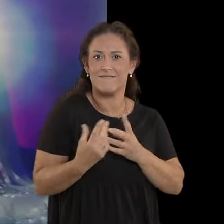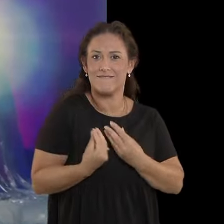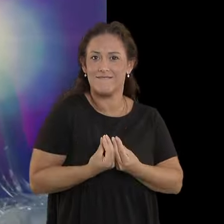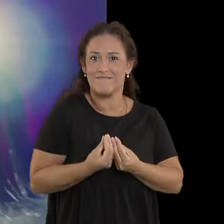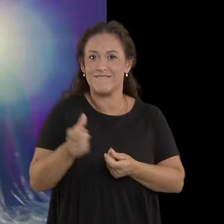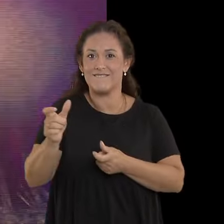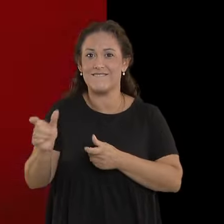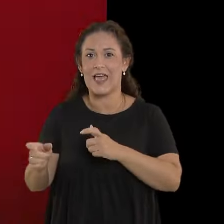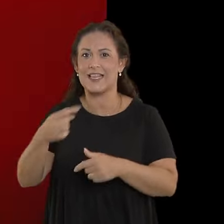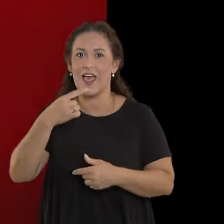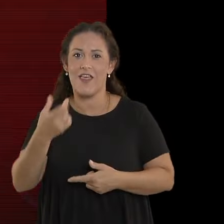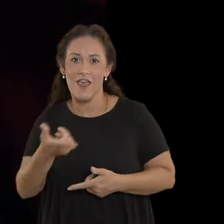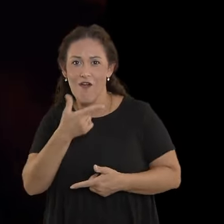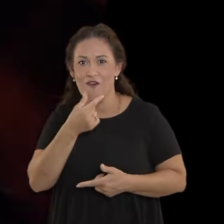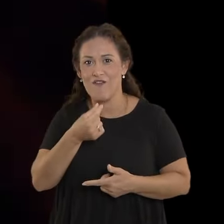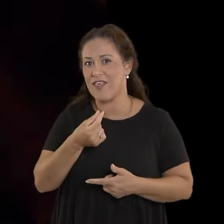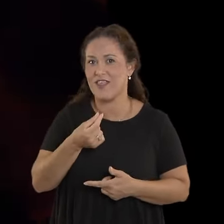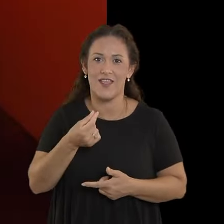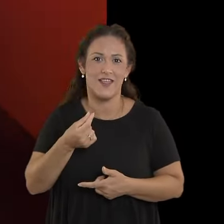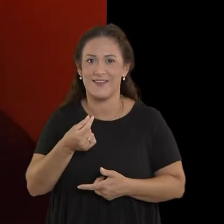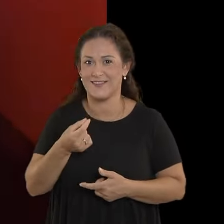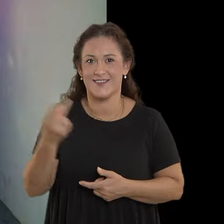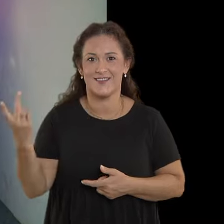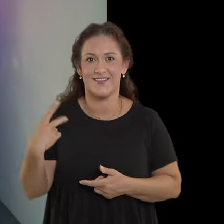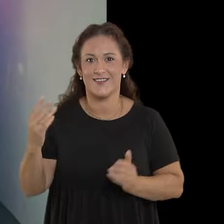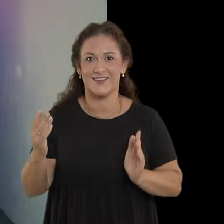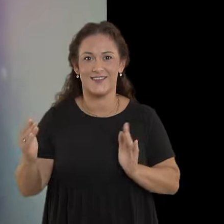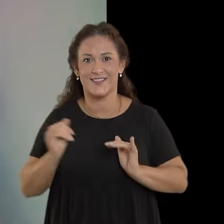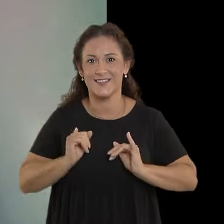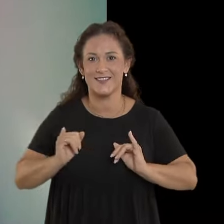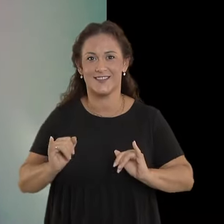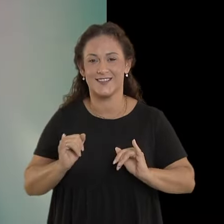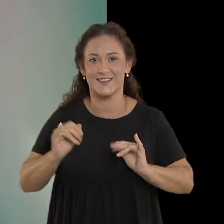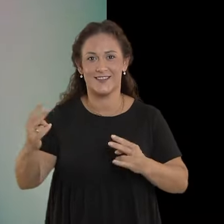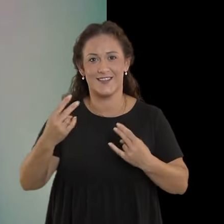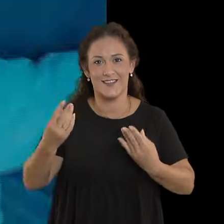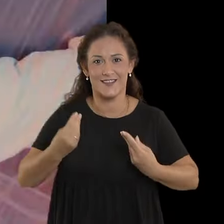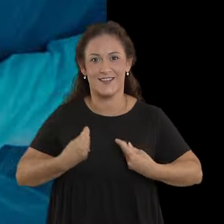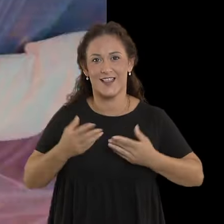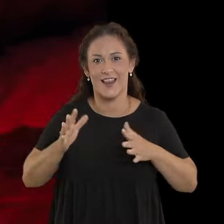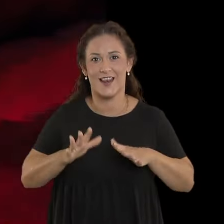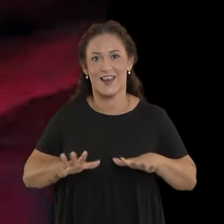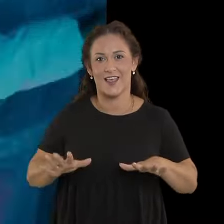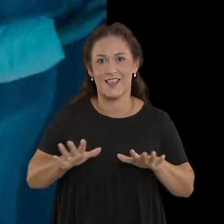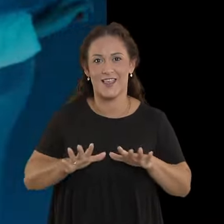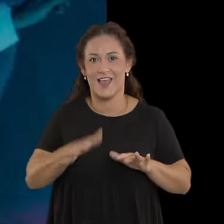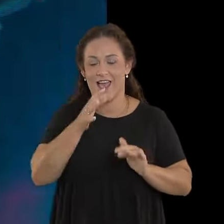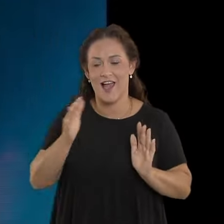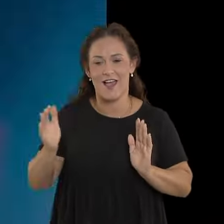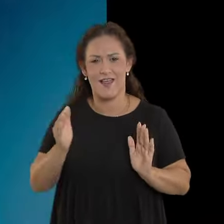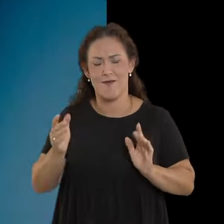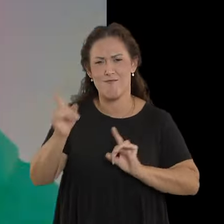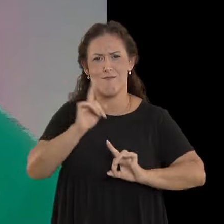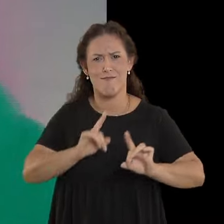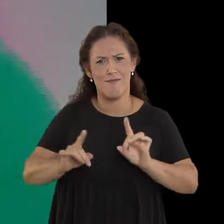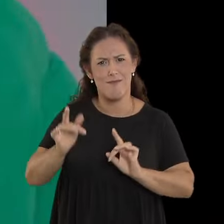sería fácil, pero disfrutemos el momento. La nota me tiene viendo lento. Mami chula, y en tiempos de